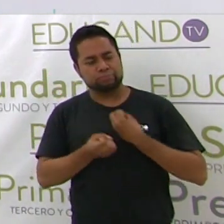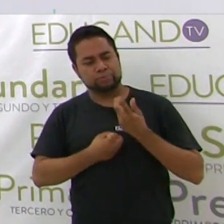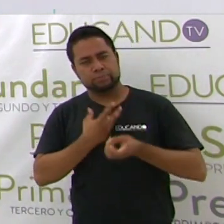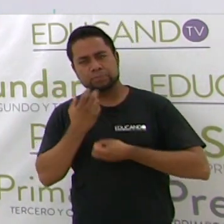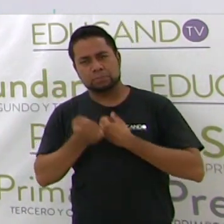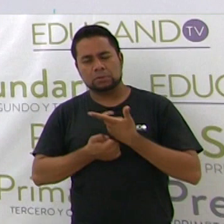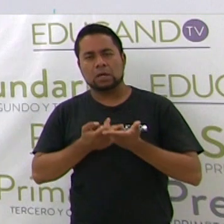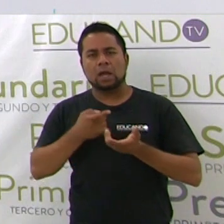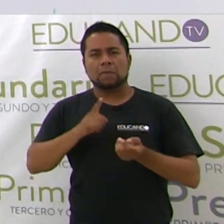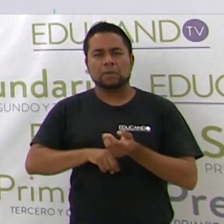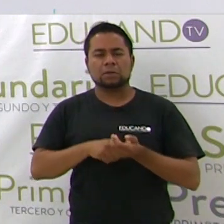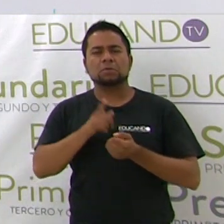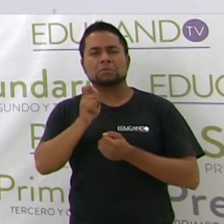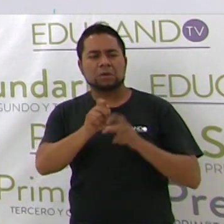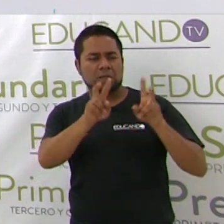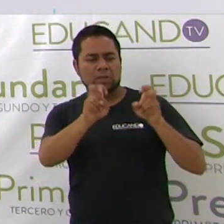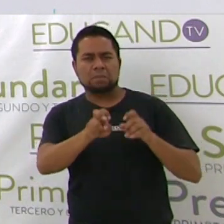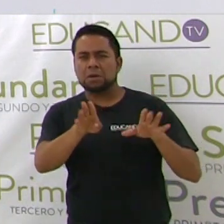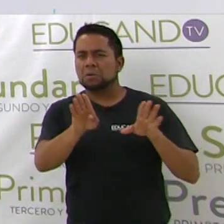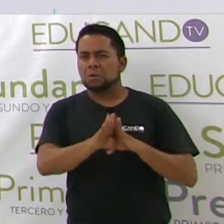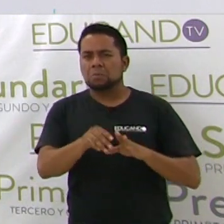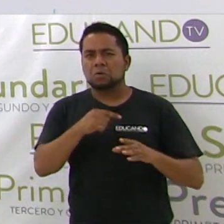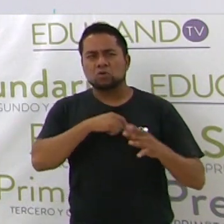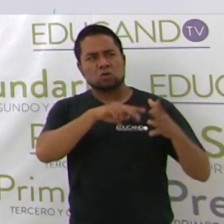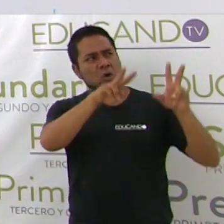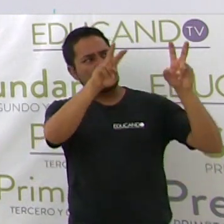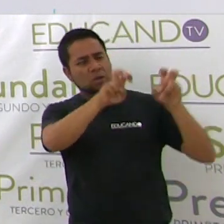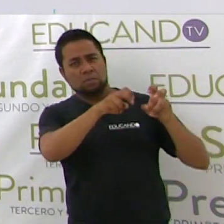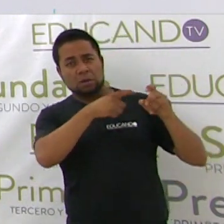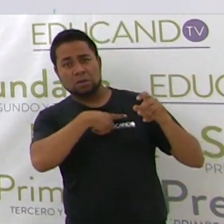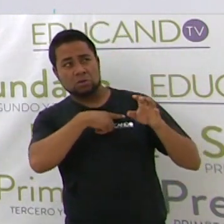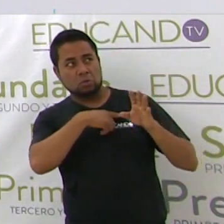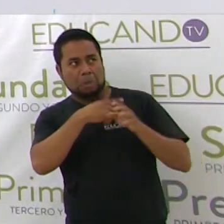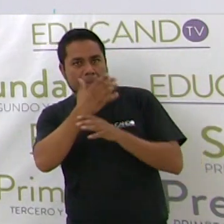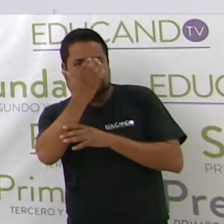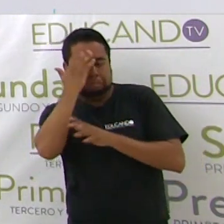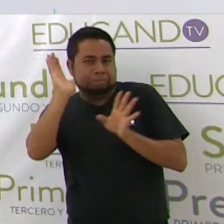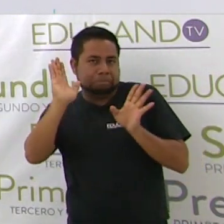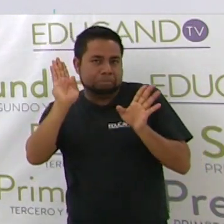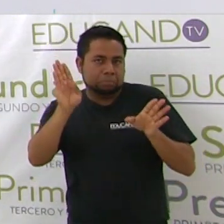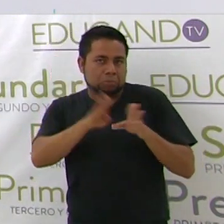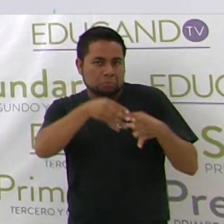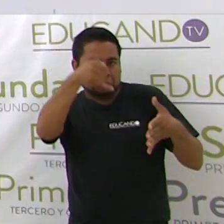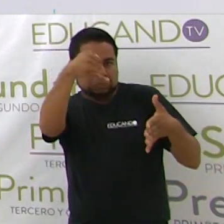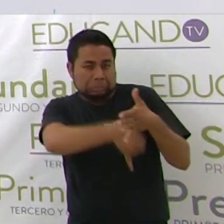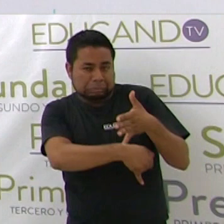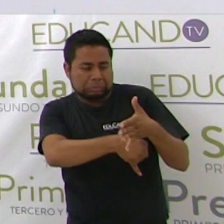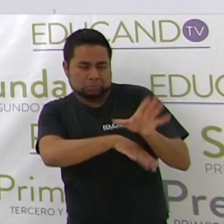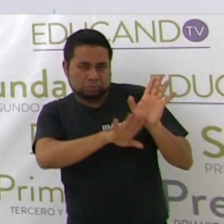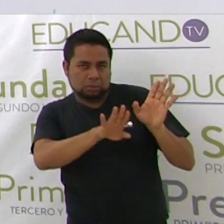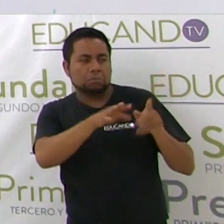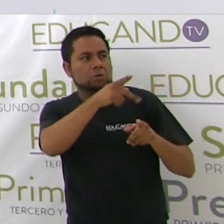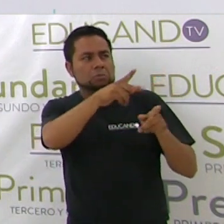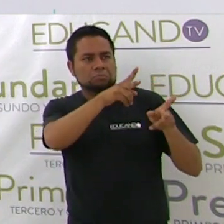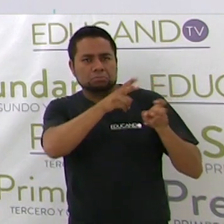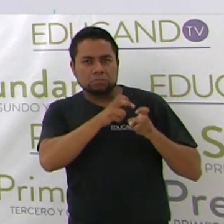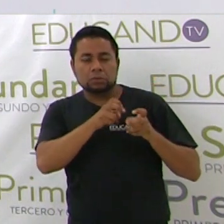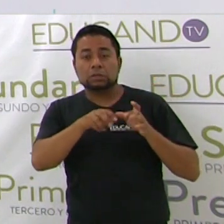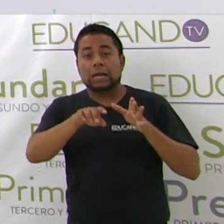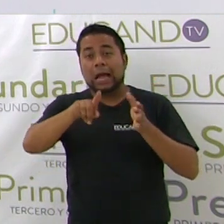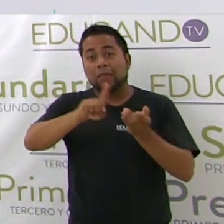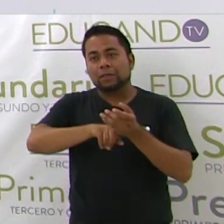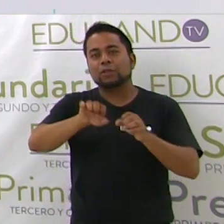una exposición es simplemente hablar de un tema aunque no lo conozcamos a profundidad. Lo que hacemos en las